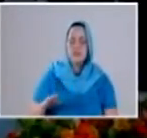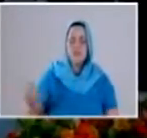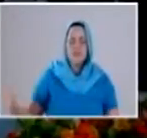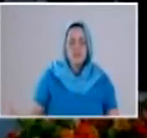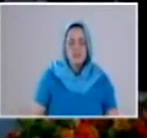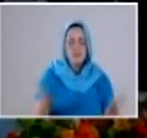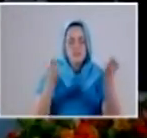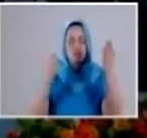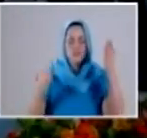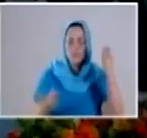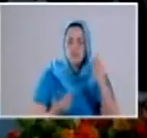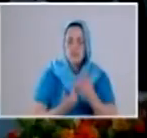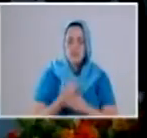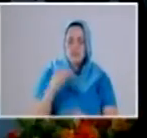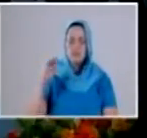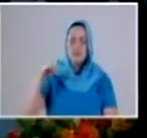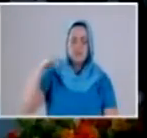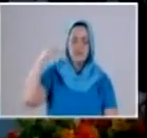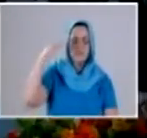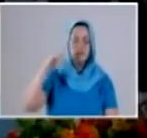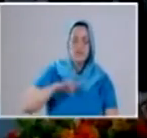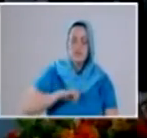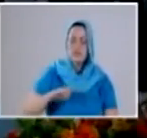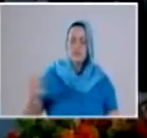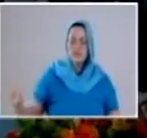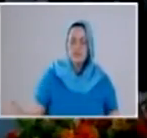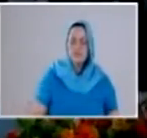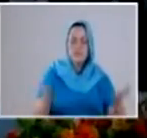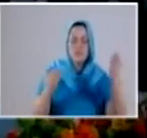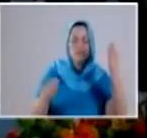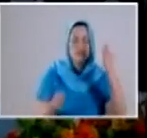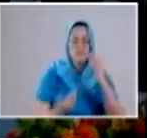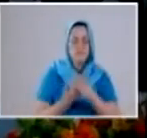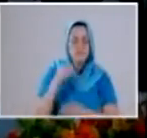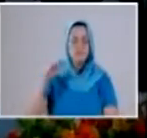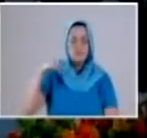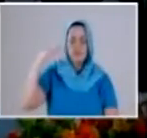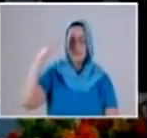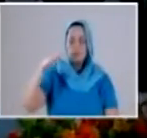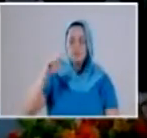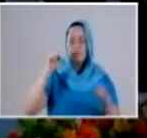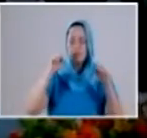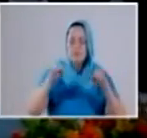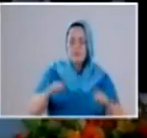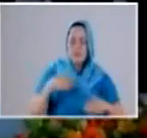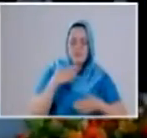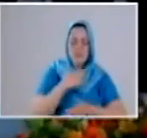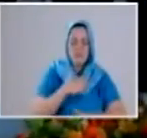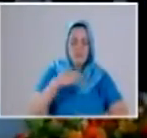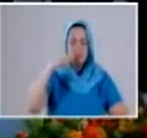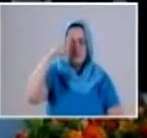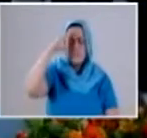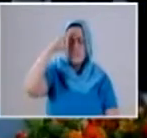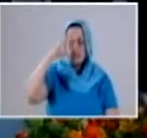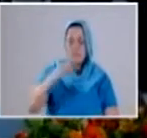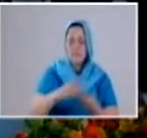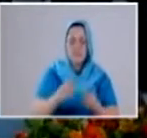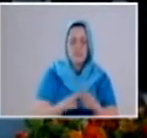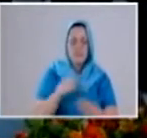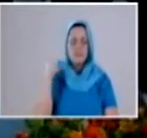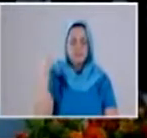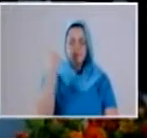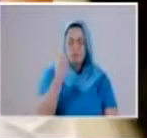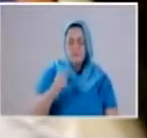Señor. Que seamos levantados a una nueva dimensión y que te podamos agradar creyendo con todo